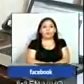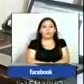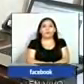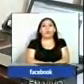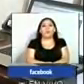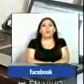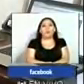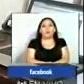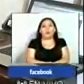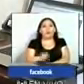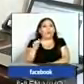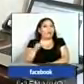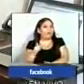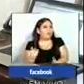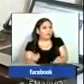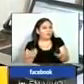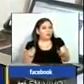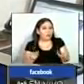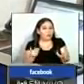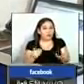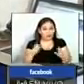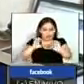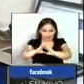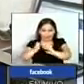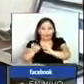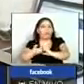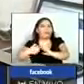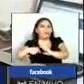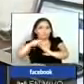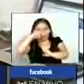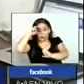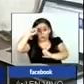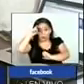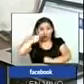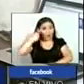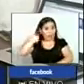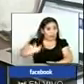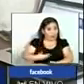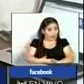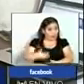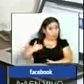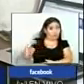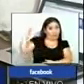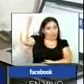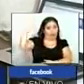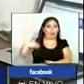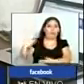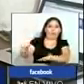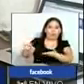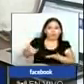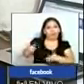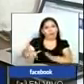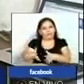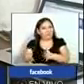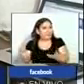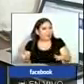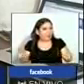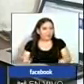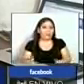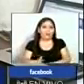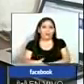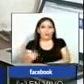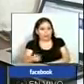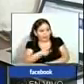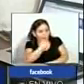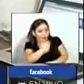Pues lo que hemos hecho Es trabajar en equipo Mi hijo mayor Pues él me ayuda De vez en cuando A